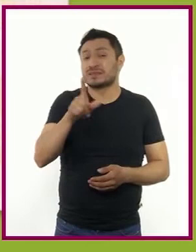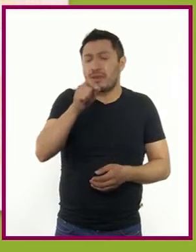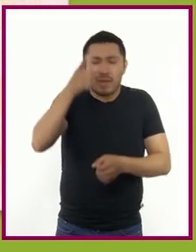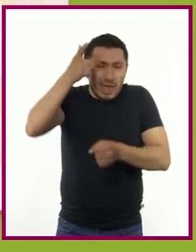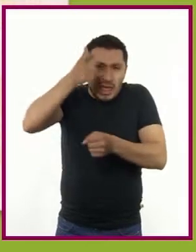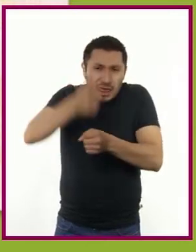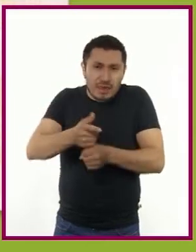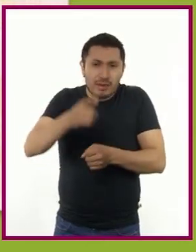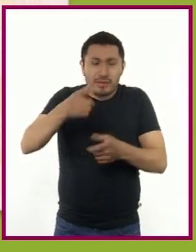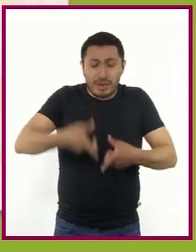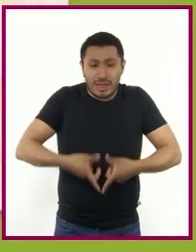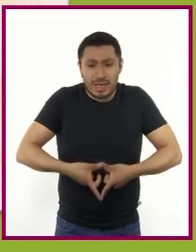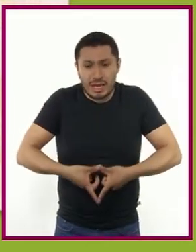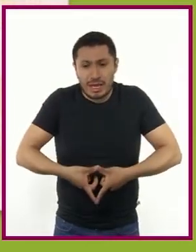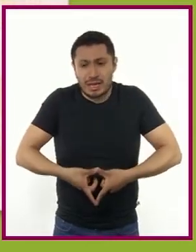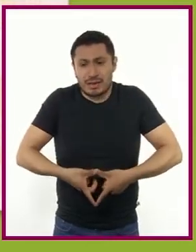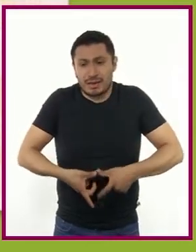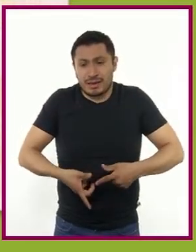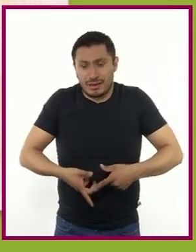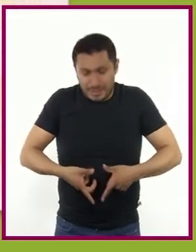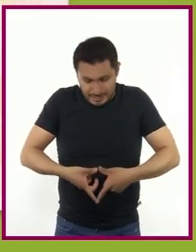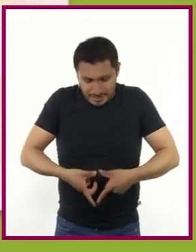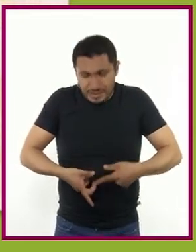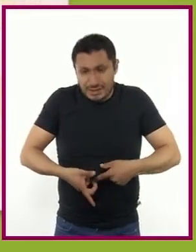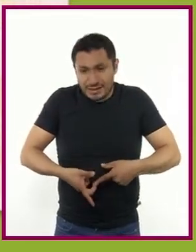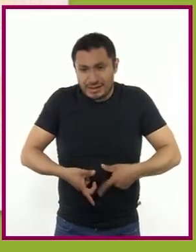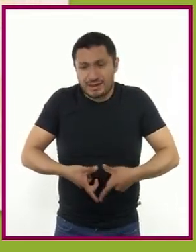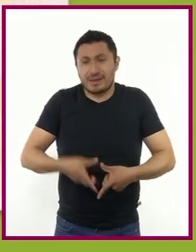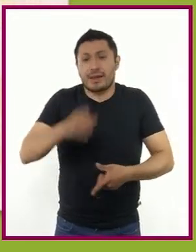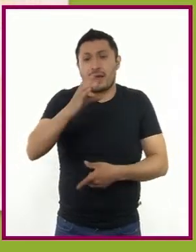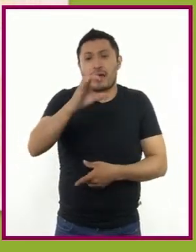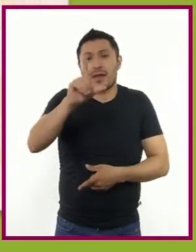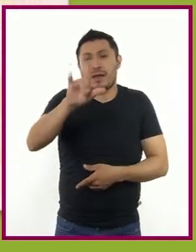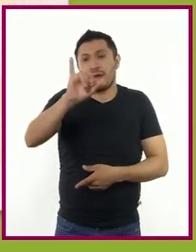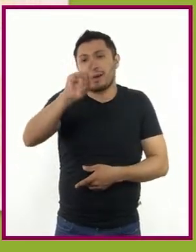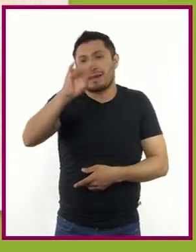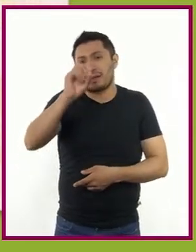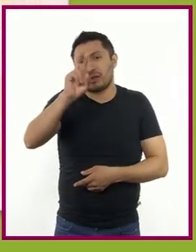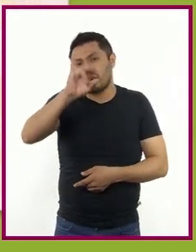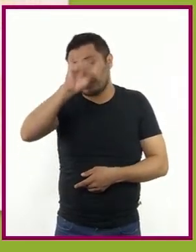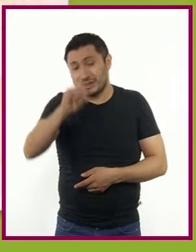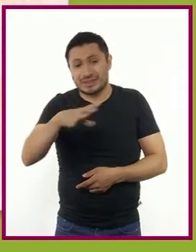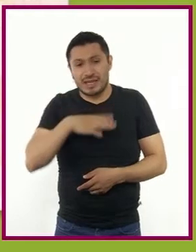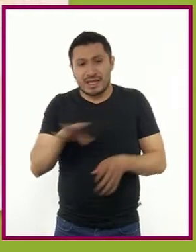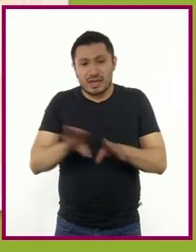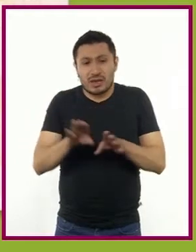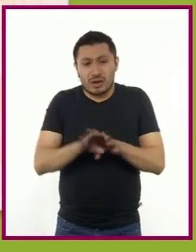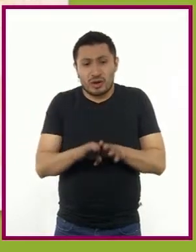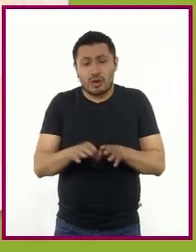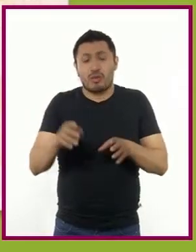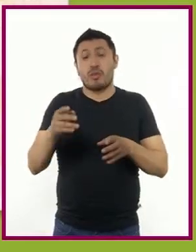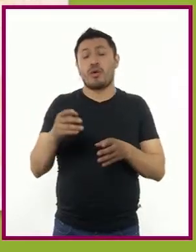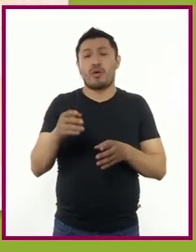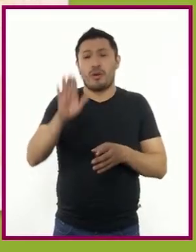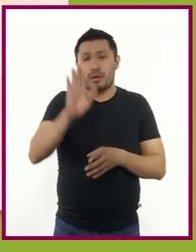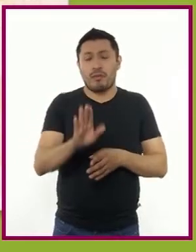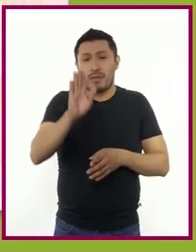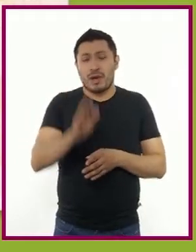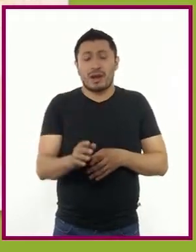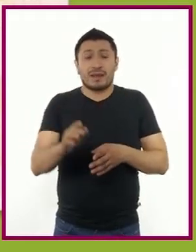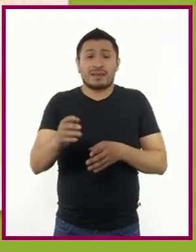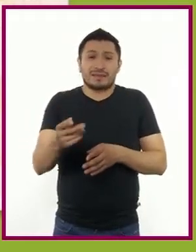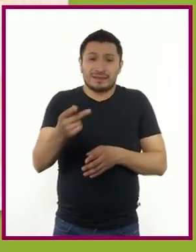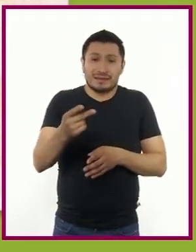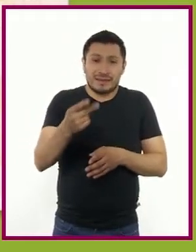el clítoris, que es una pequeña estructura protuberante compuesta por tejido eréctil y terminaciones